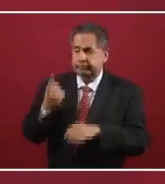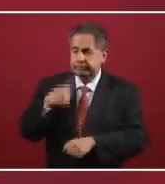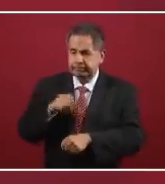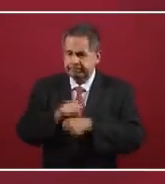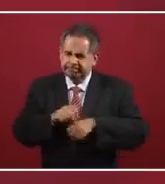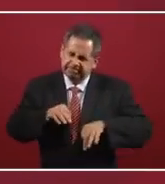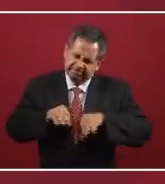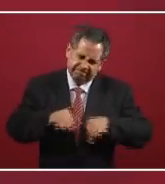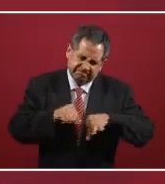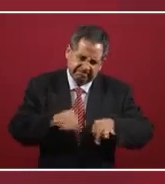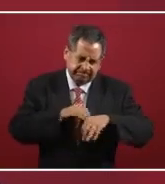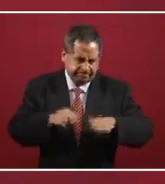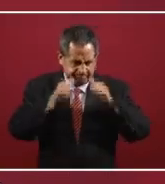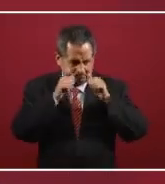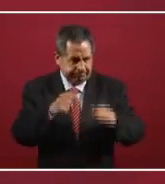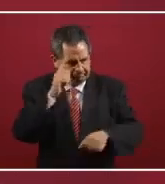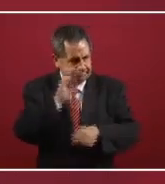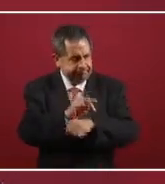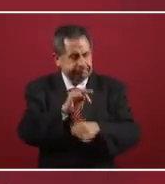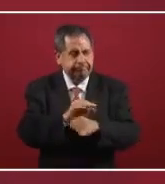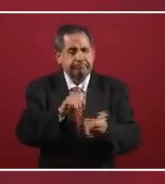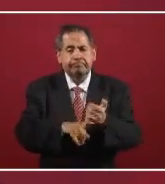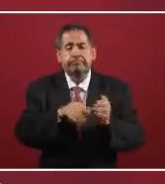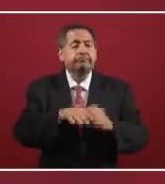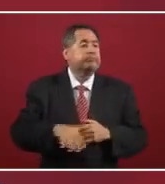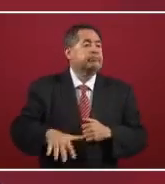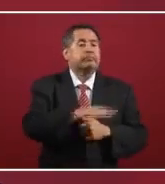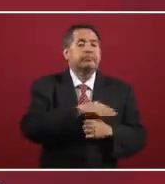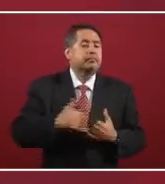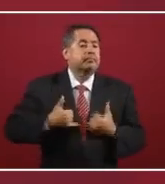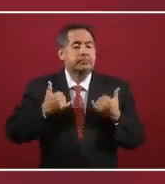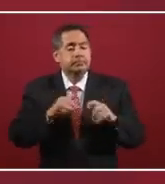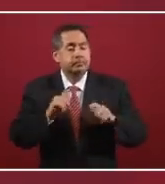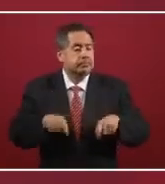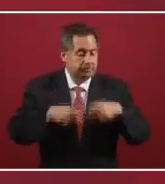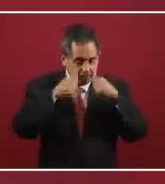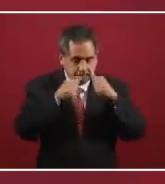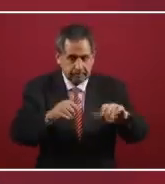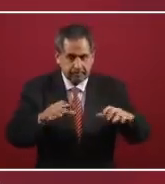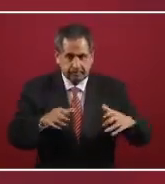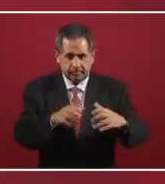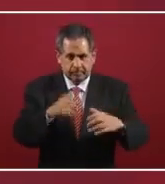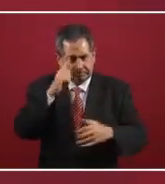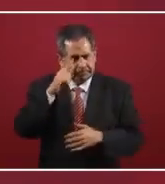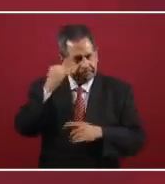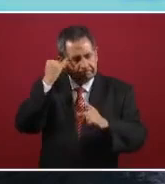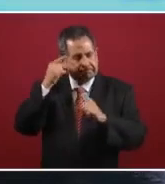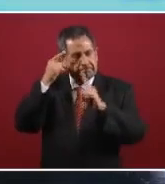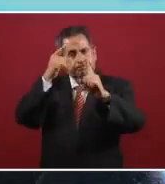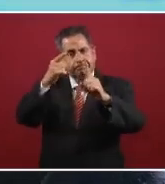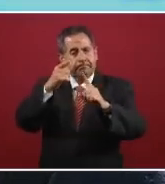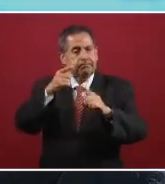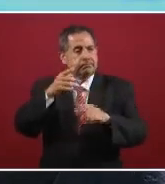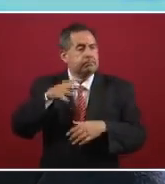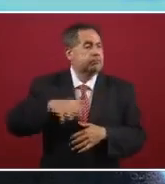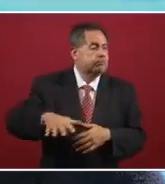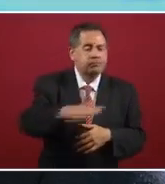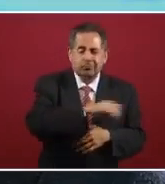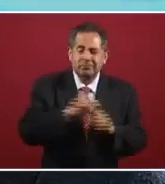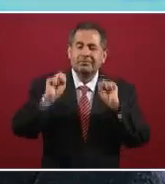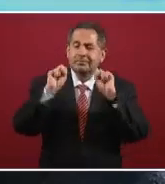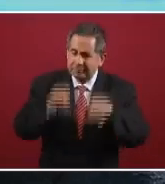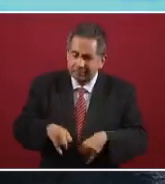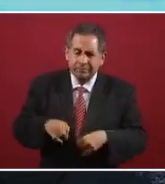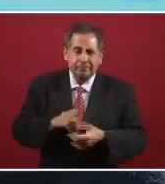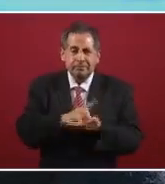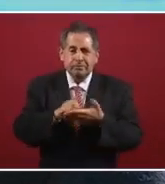pasada, por el bien de la sociedad, el bien de la juventud y por acercarnos a este anhelo de una sociedad libre de